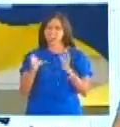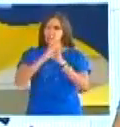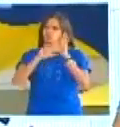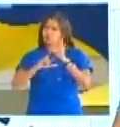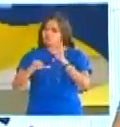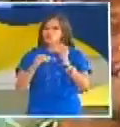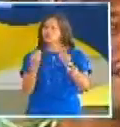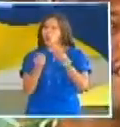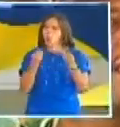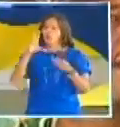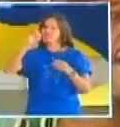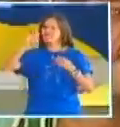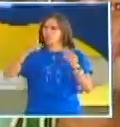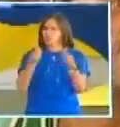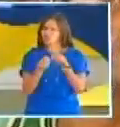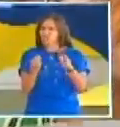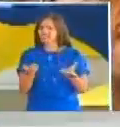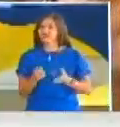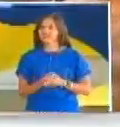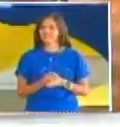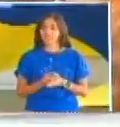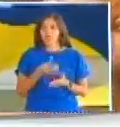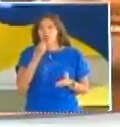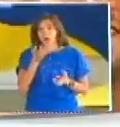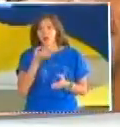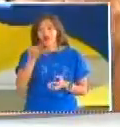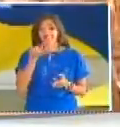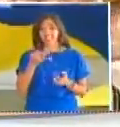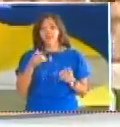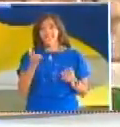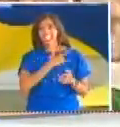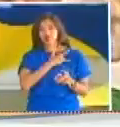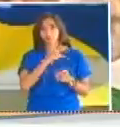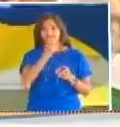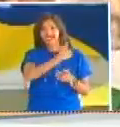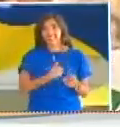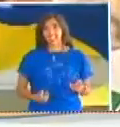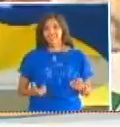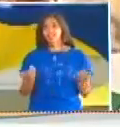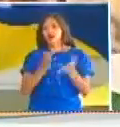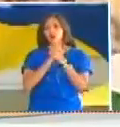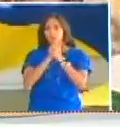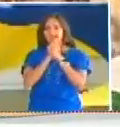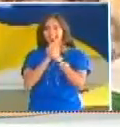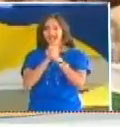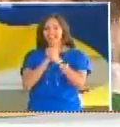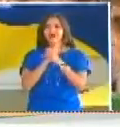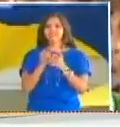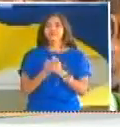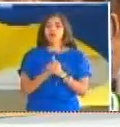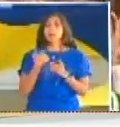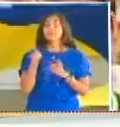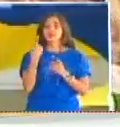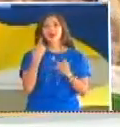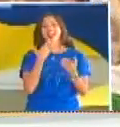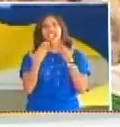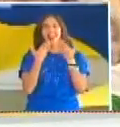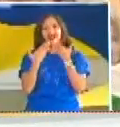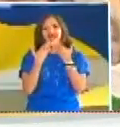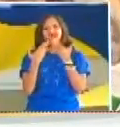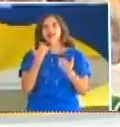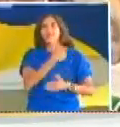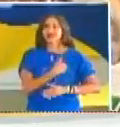Nacional Constituyente. Bueno, buenas tardes, mi querido presidente, a todos estos camaradas y compatriotas. Primero, darle las